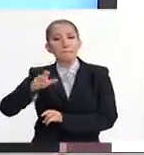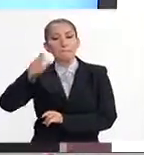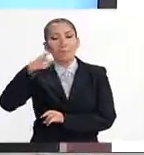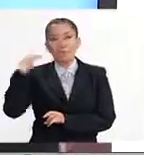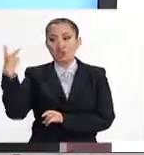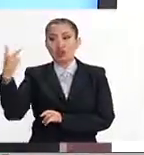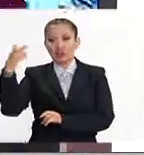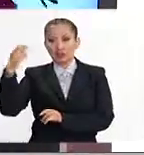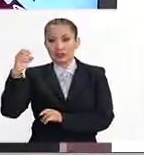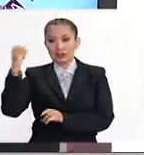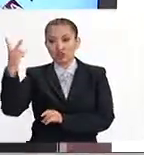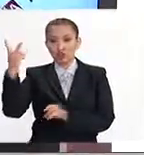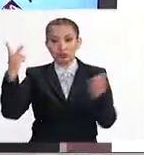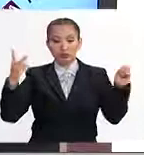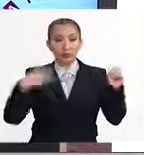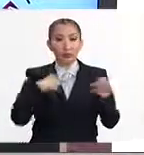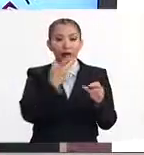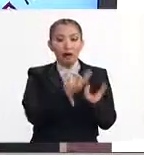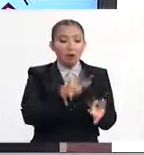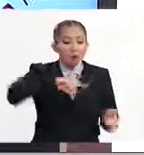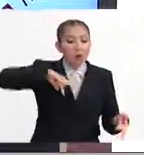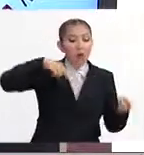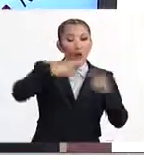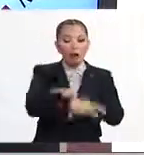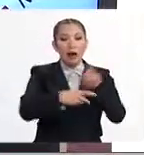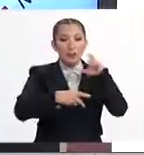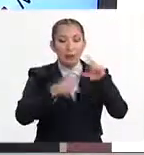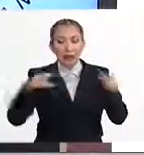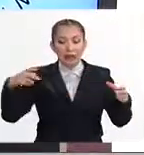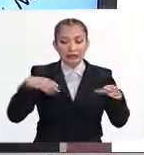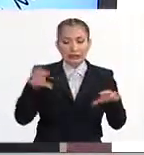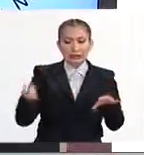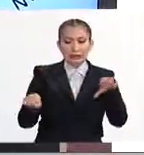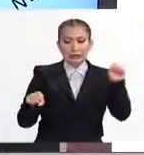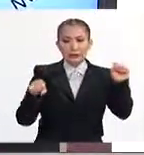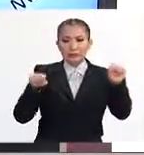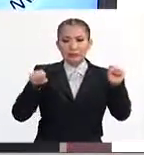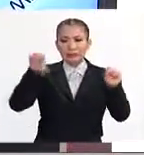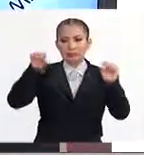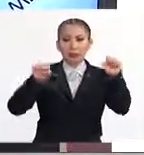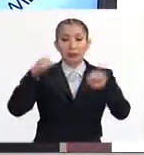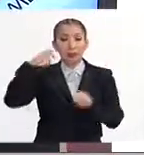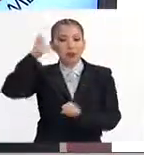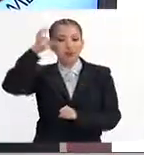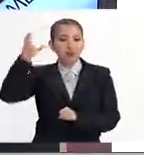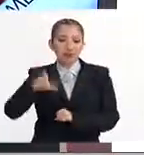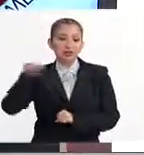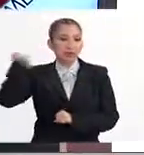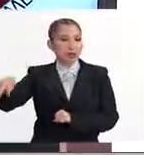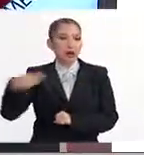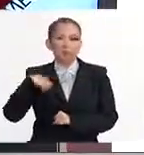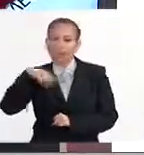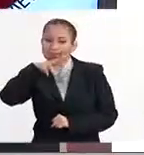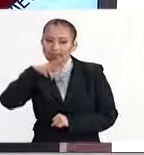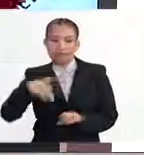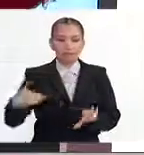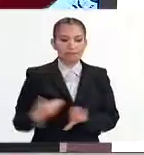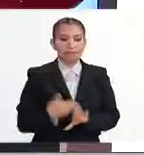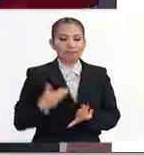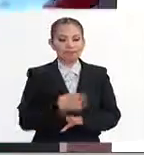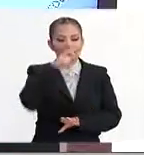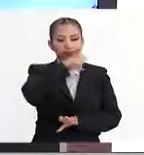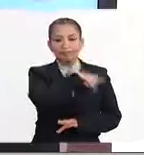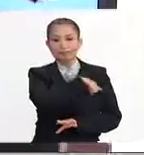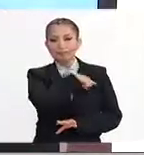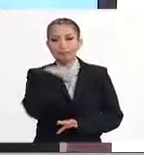2-0, el América le da la voltereta por momentos, bueno, alcanza por momentos, pero Pachuca, bueno, pues ahí termina respondiendo y las Águilas